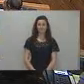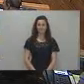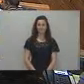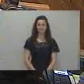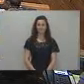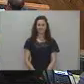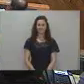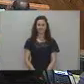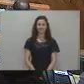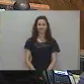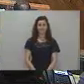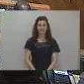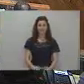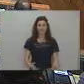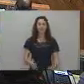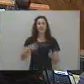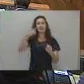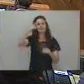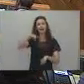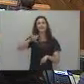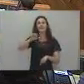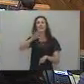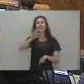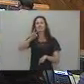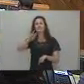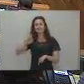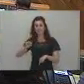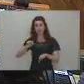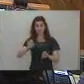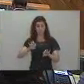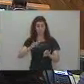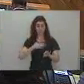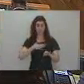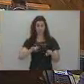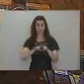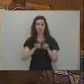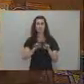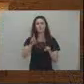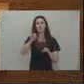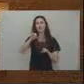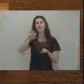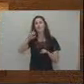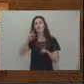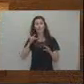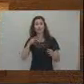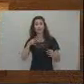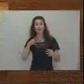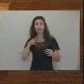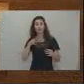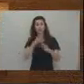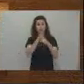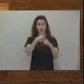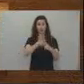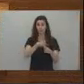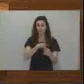Bueno, ya sabe, señor Lastra, que a mí con usted me pasa como con Isidro Fernández Rozada, me cuesta llevarle la contraria.